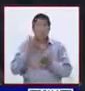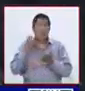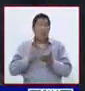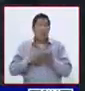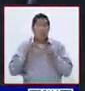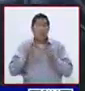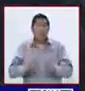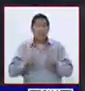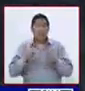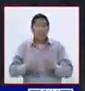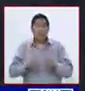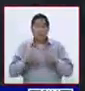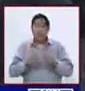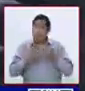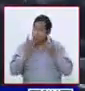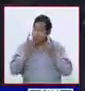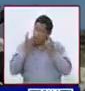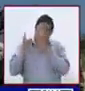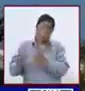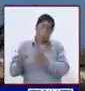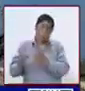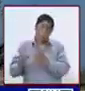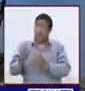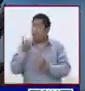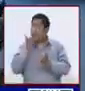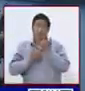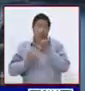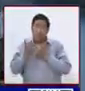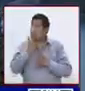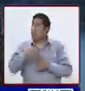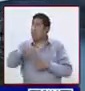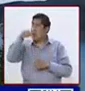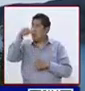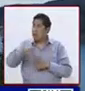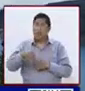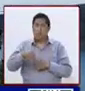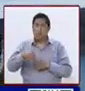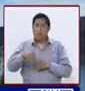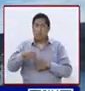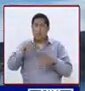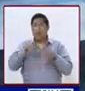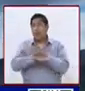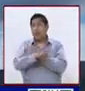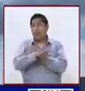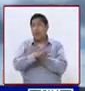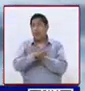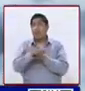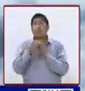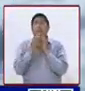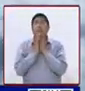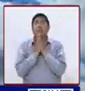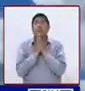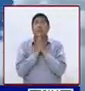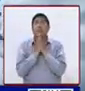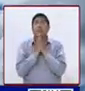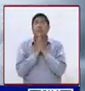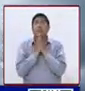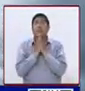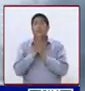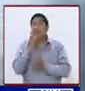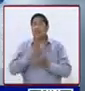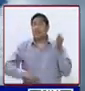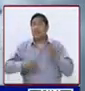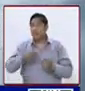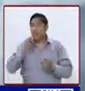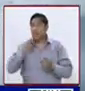están dispuestas a denunciar lo que está ocurriendo acá al ingreso al Calvario. Lo que nos decía